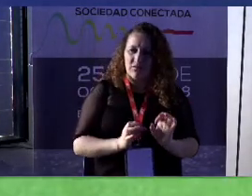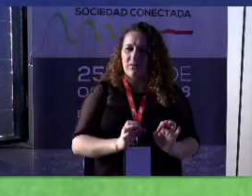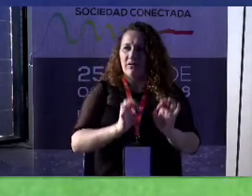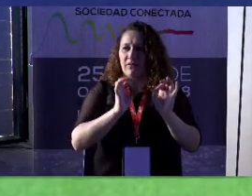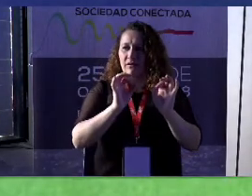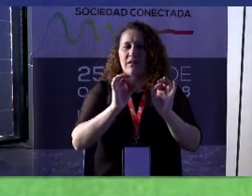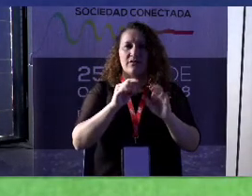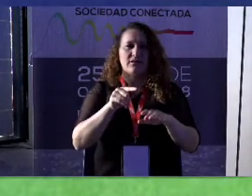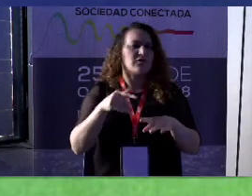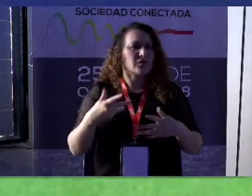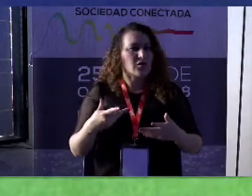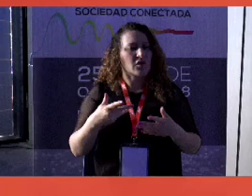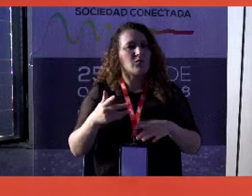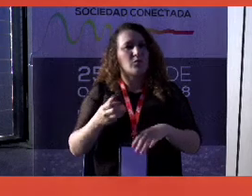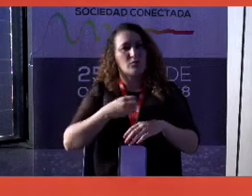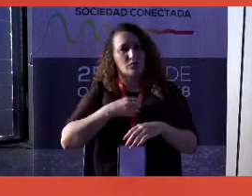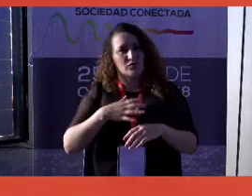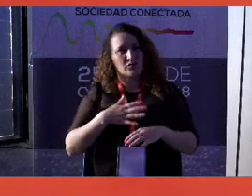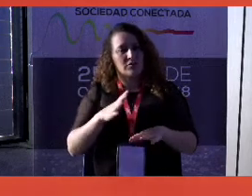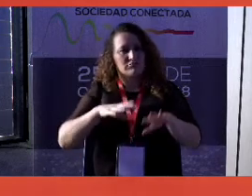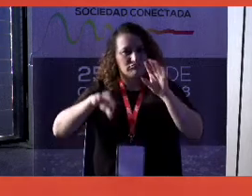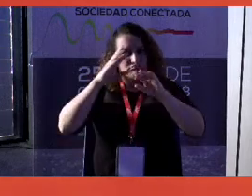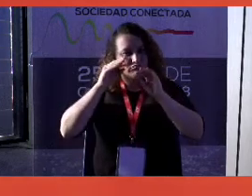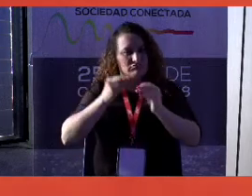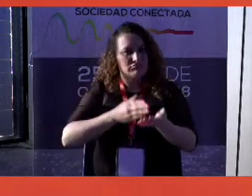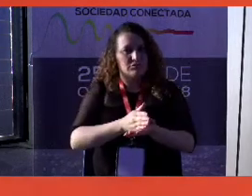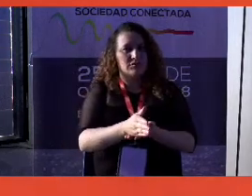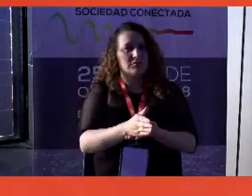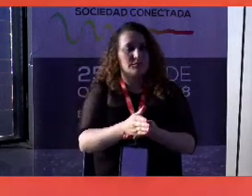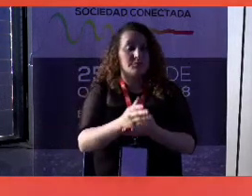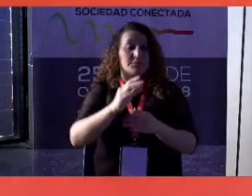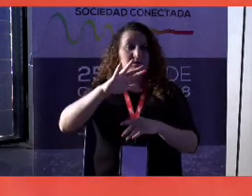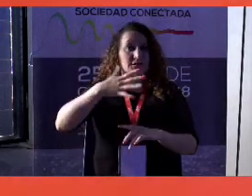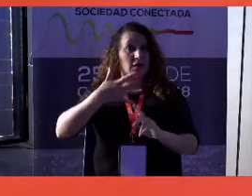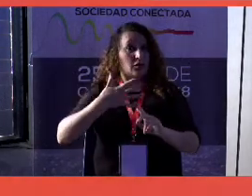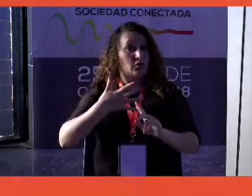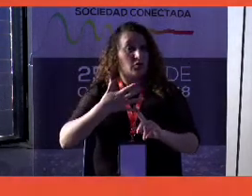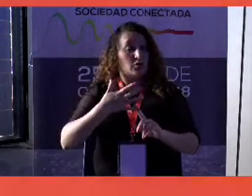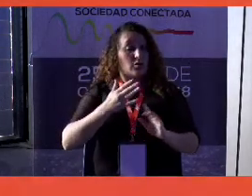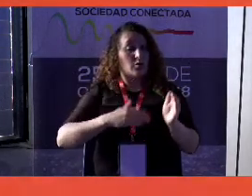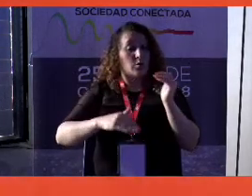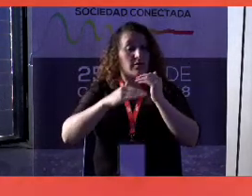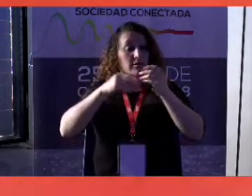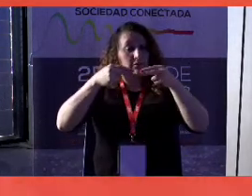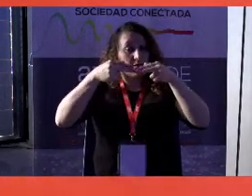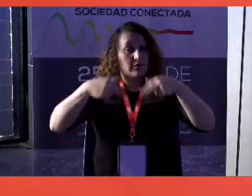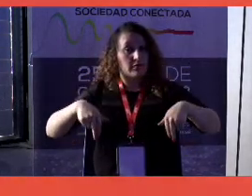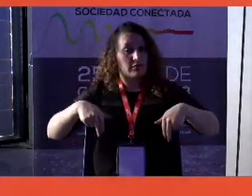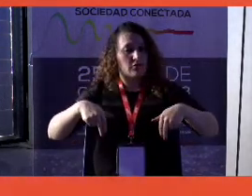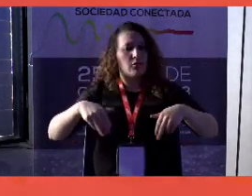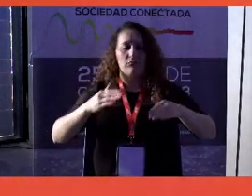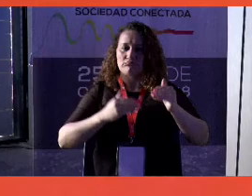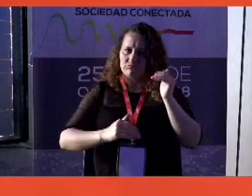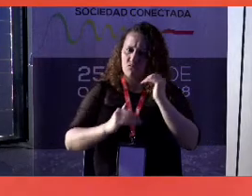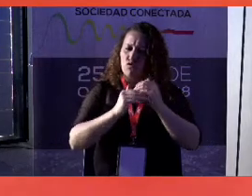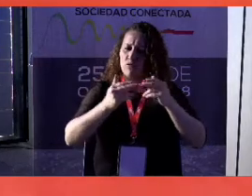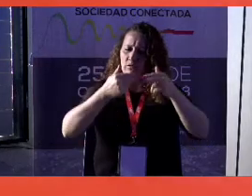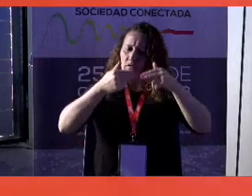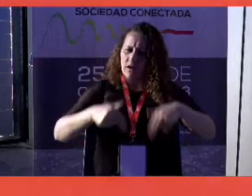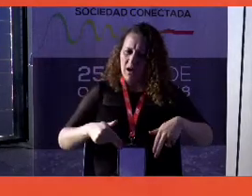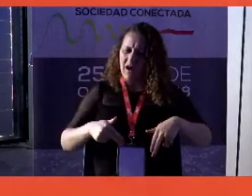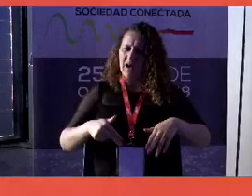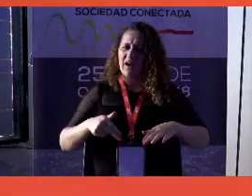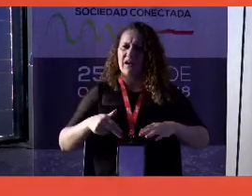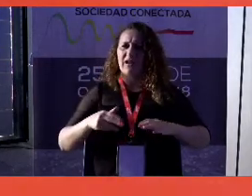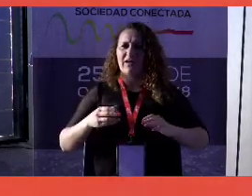aprendizaje permanente cinco igualdad de género lograr la igualdad de género y empoderar a todas las